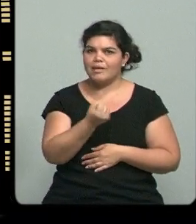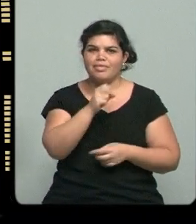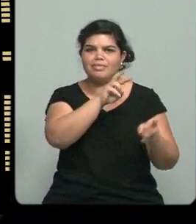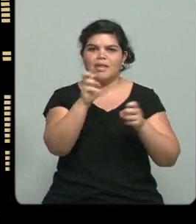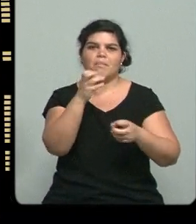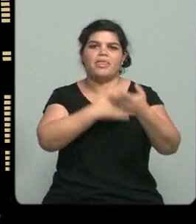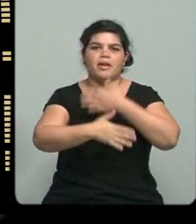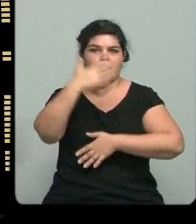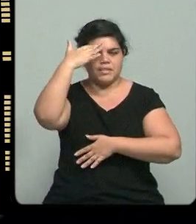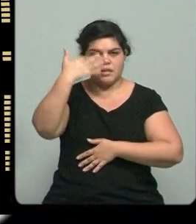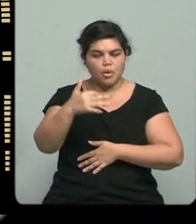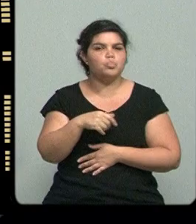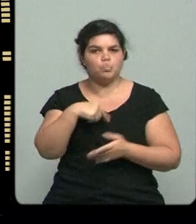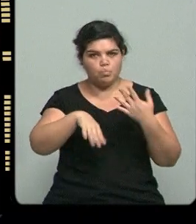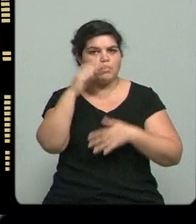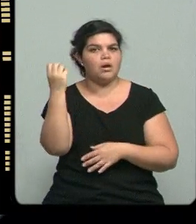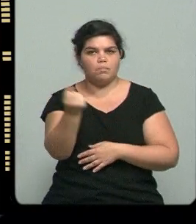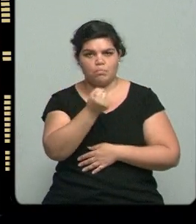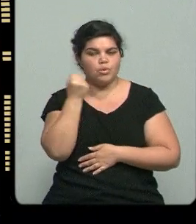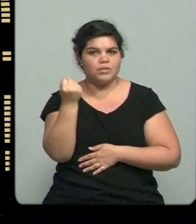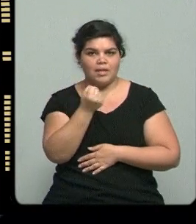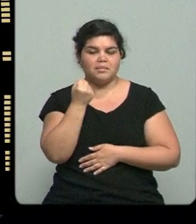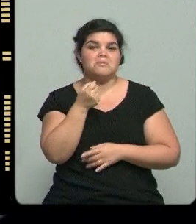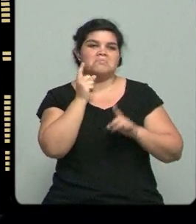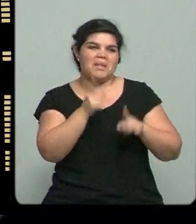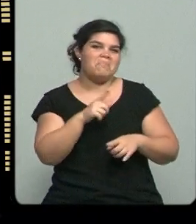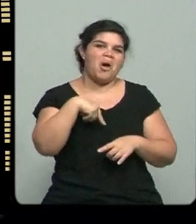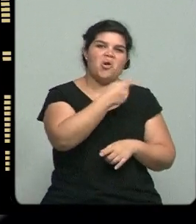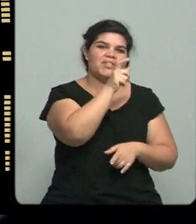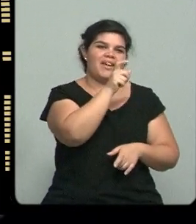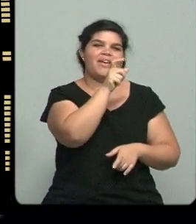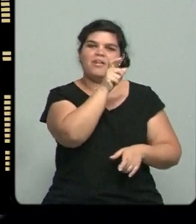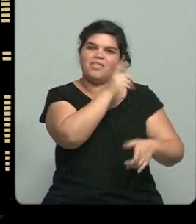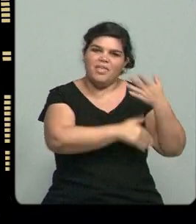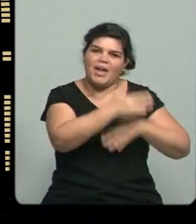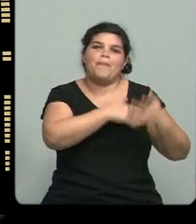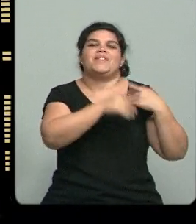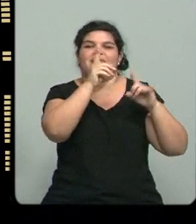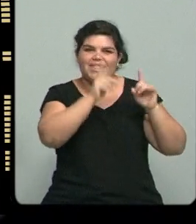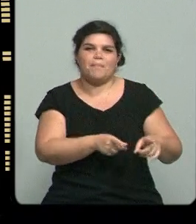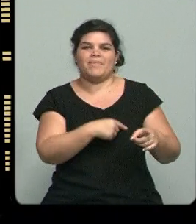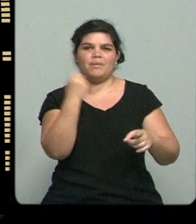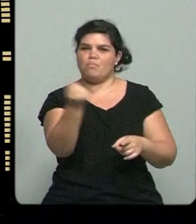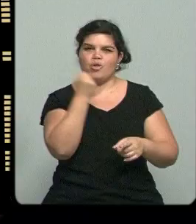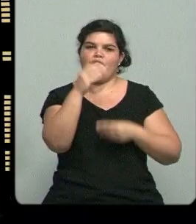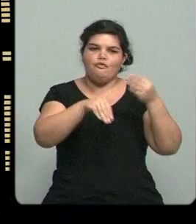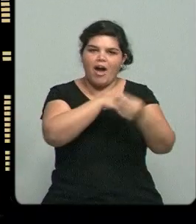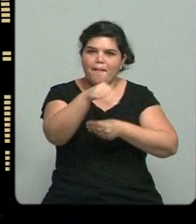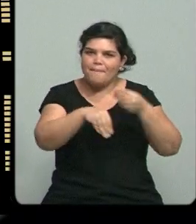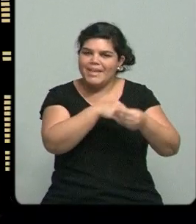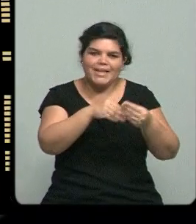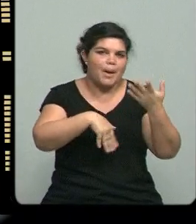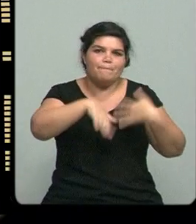coincide con las otras discapacidades, es fundamental el apoyo familiar, porque sin ese